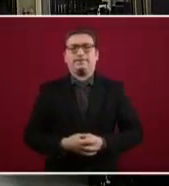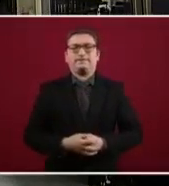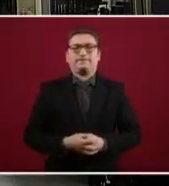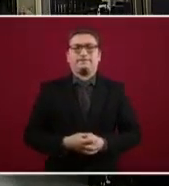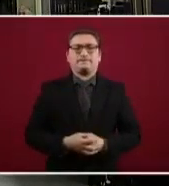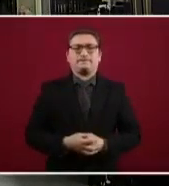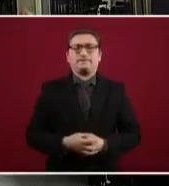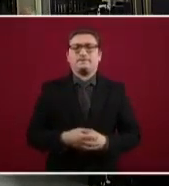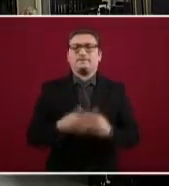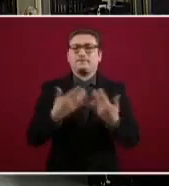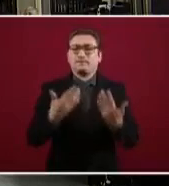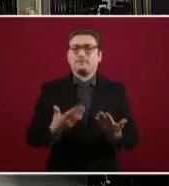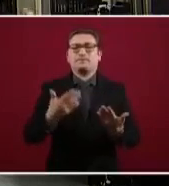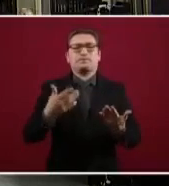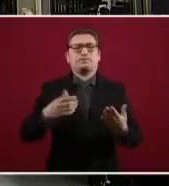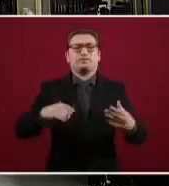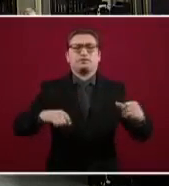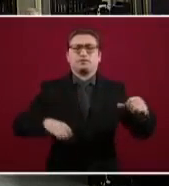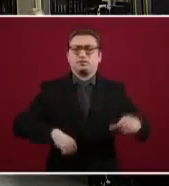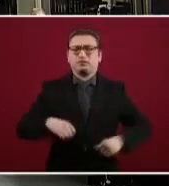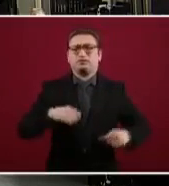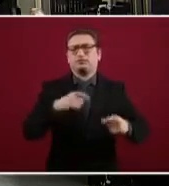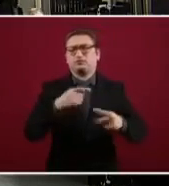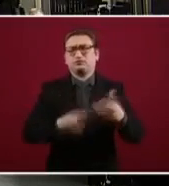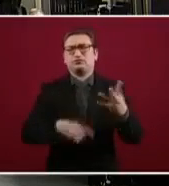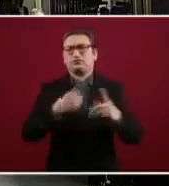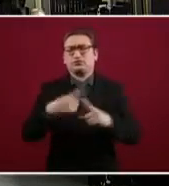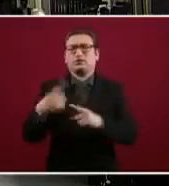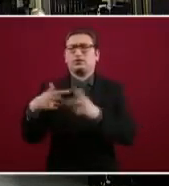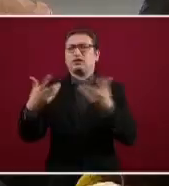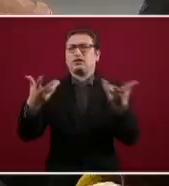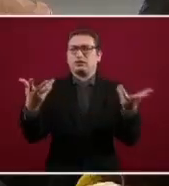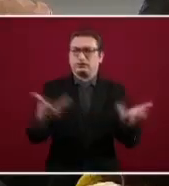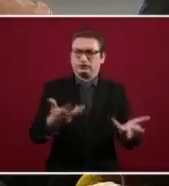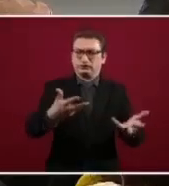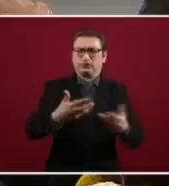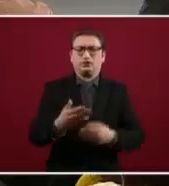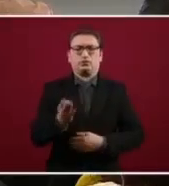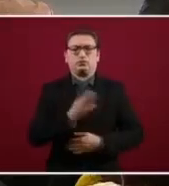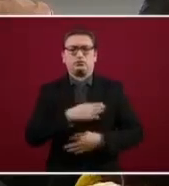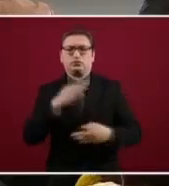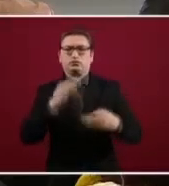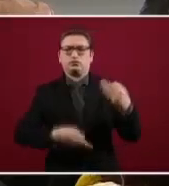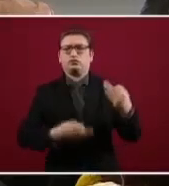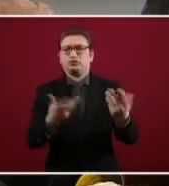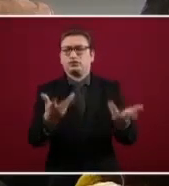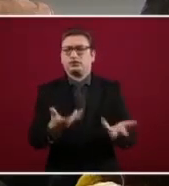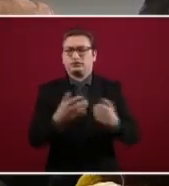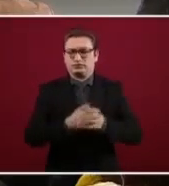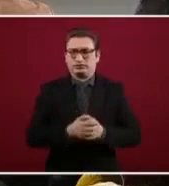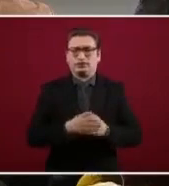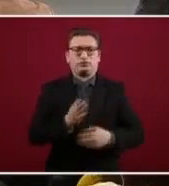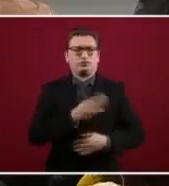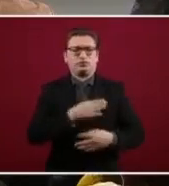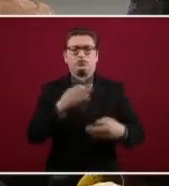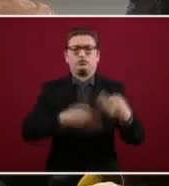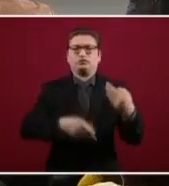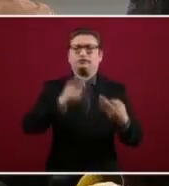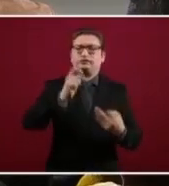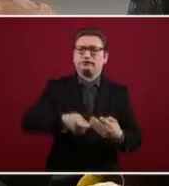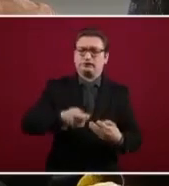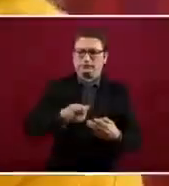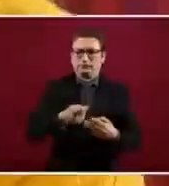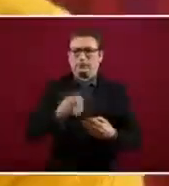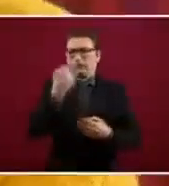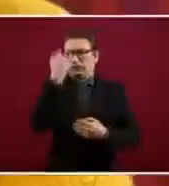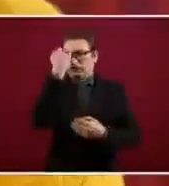cuáles son las actividades de arranque de este buen fin y en qué consiste el buen fin bueno la idea